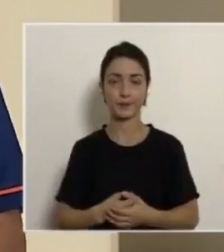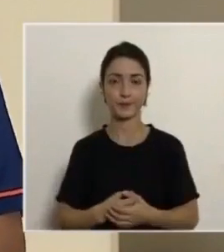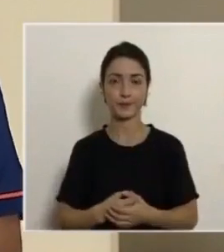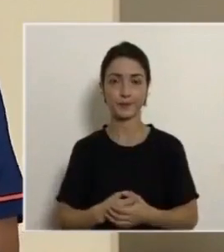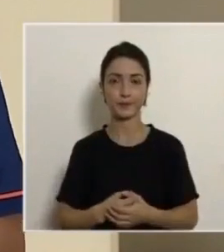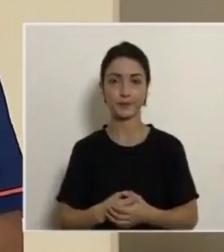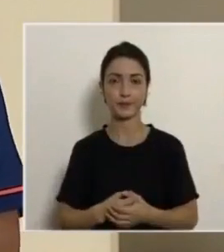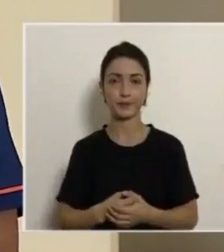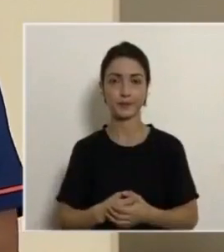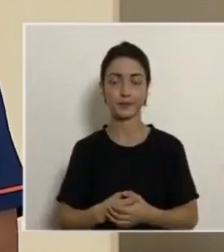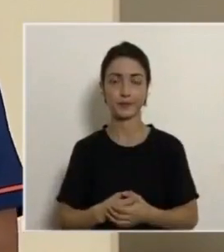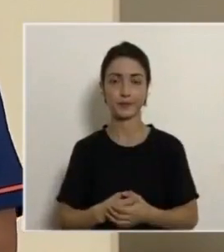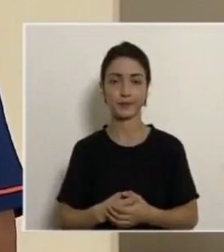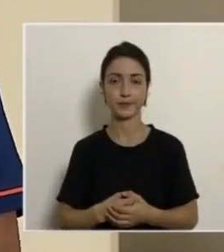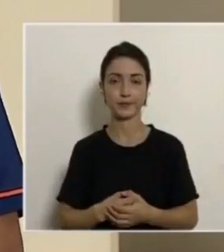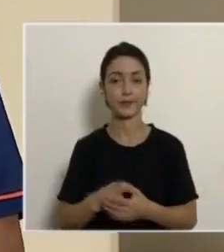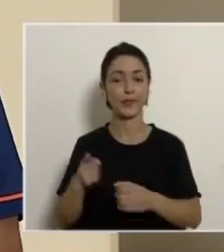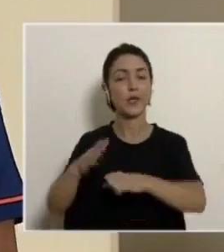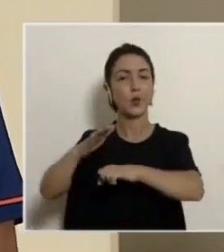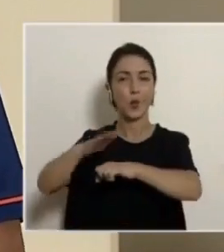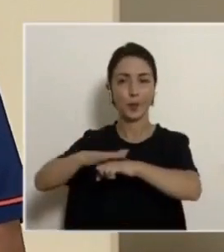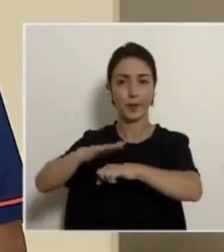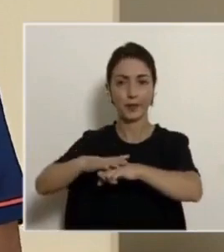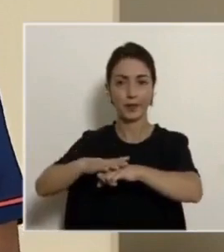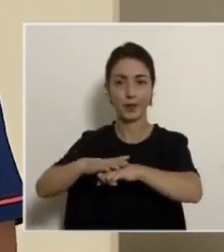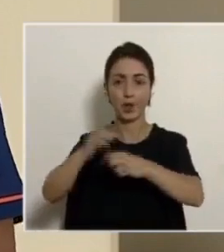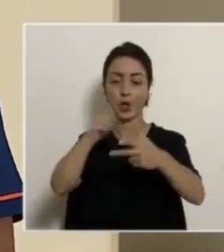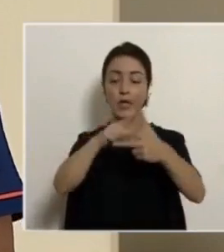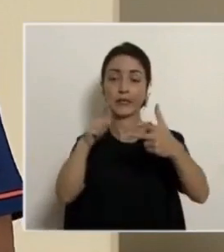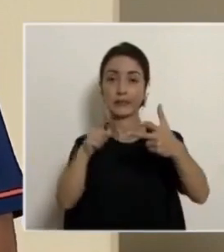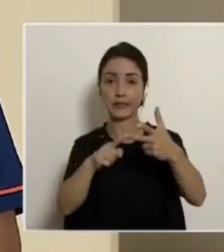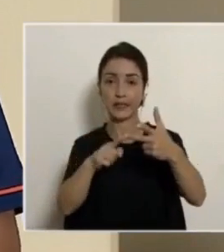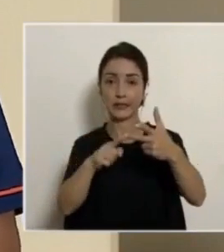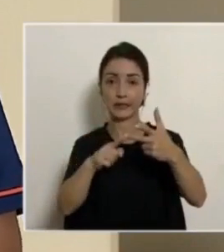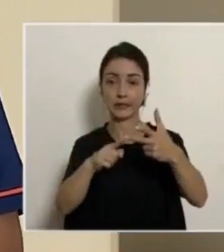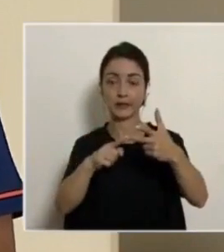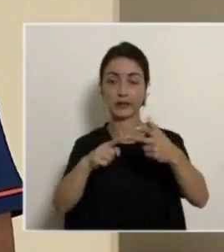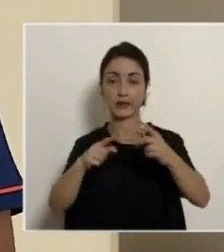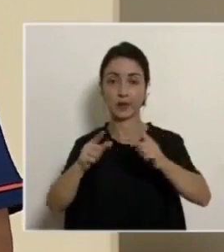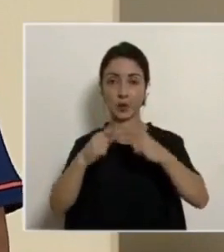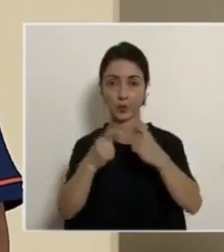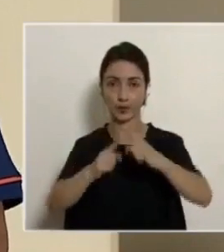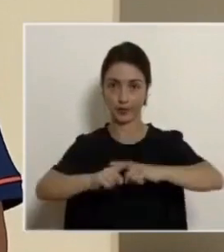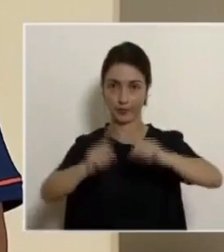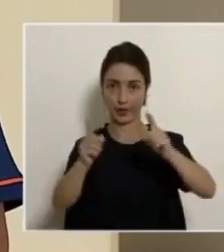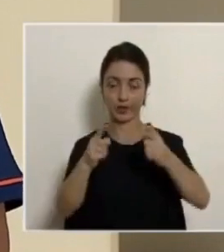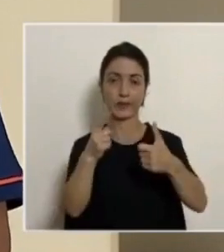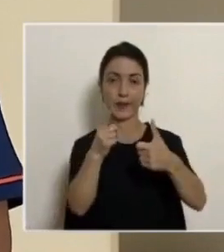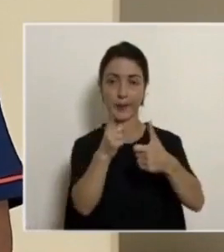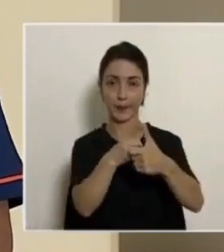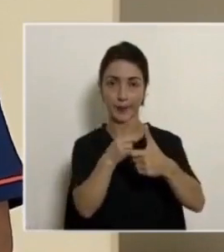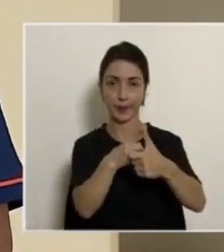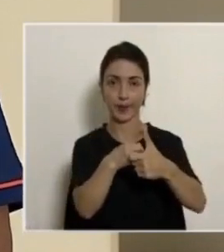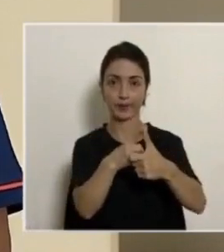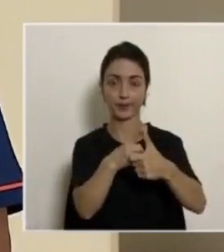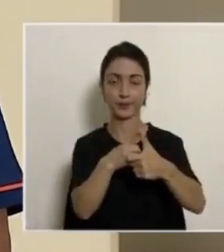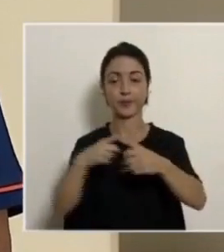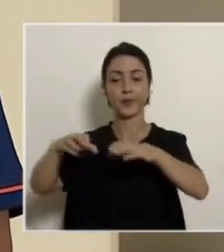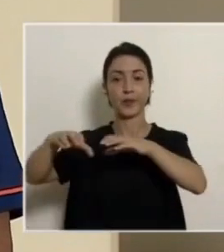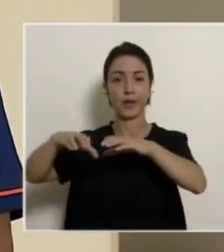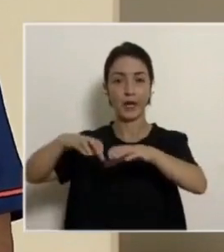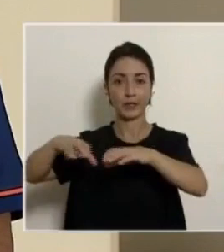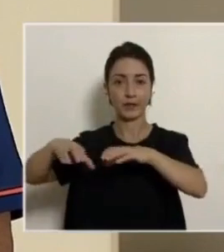Esto ha permitido abordar por lo menos tres frentes diferentes. El primero, lo que es las